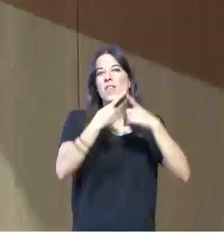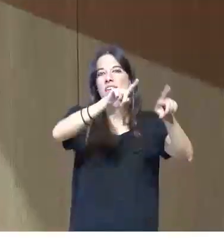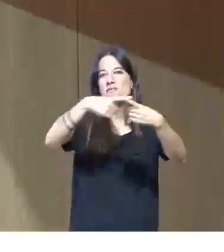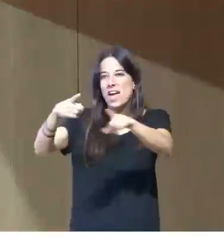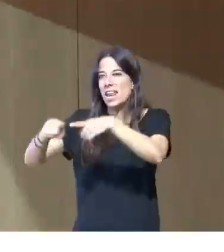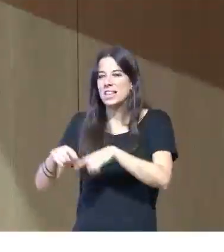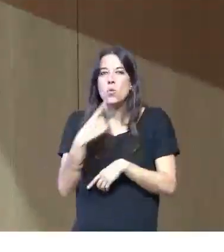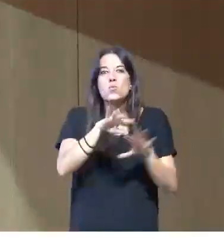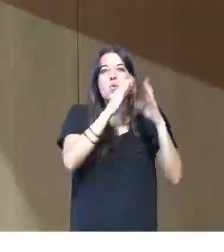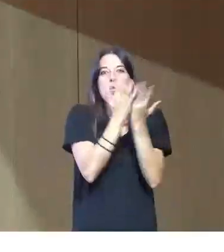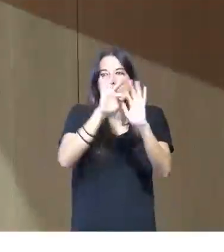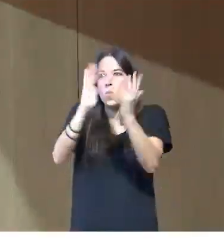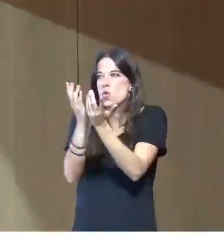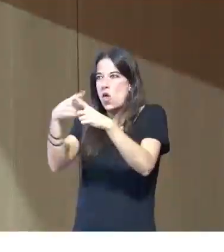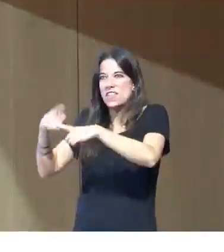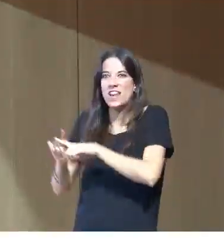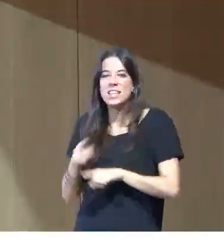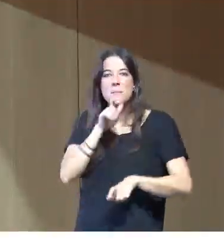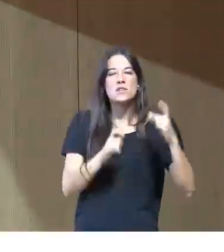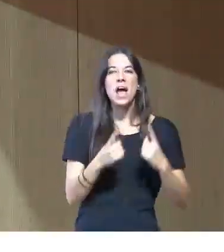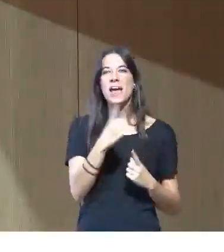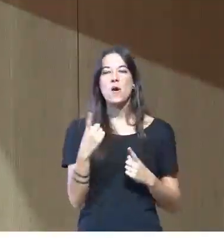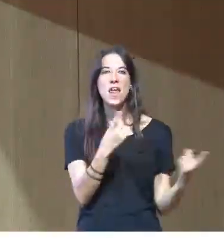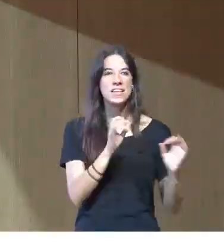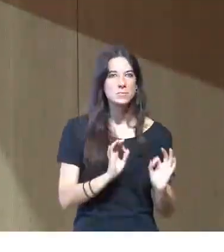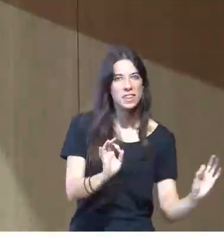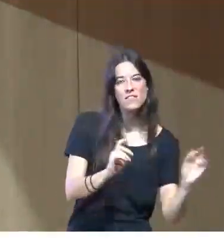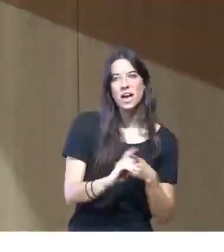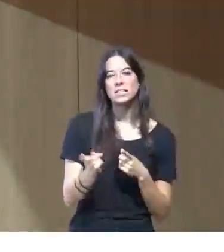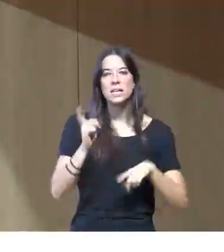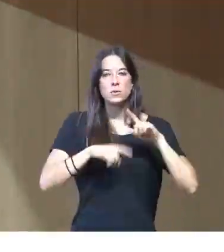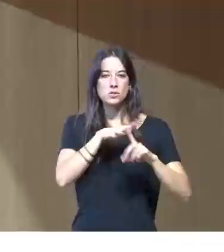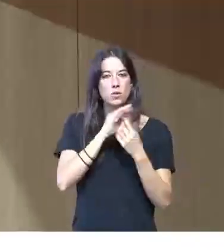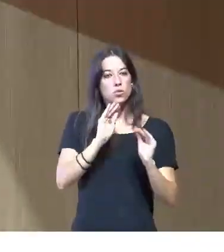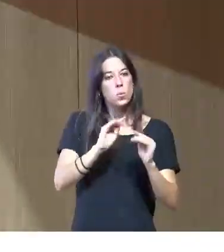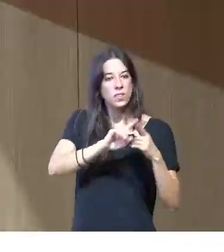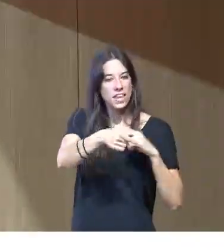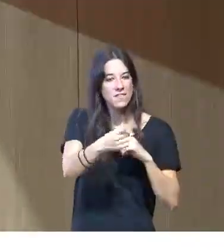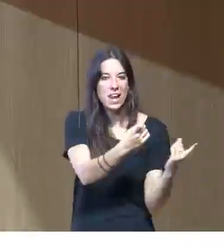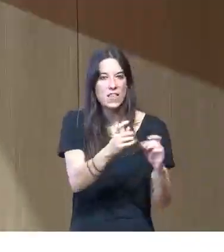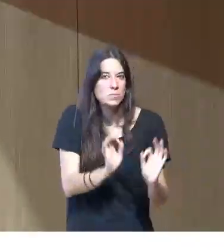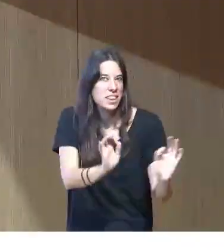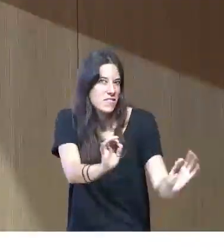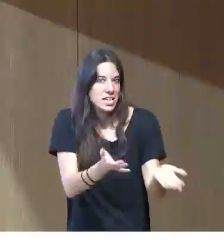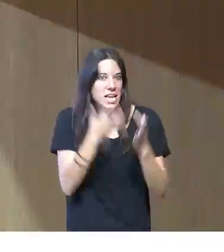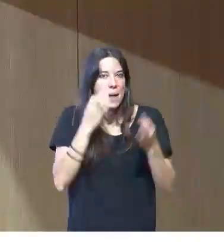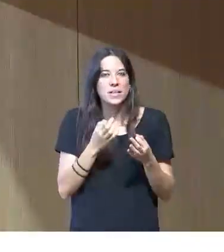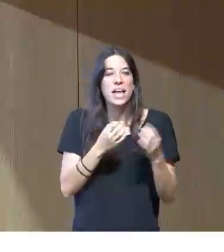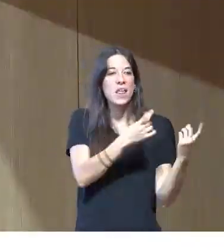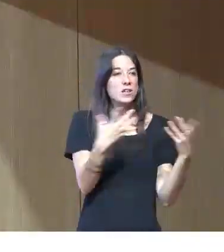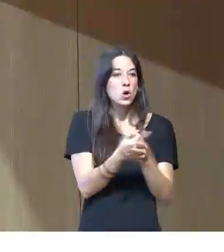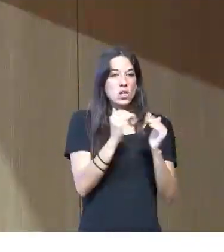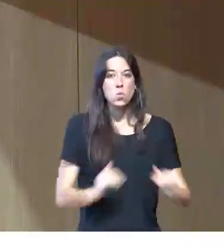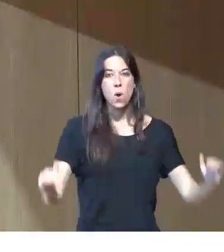persona vive la discapacidad de una manera Cada persona tiene unas necesidades específicas derivadas de su situación que no son la misma no son las